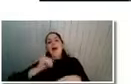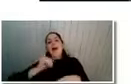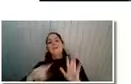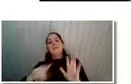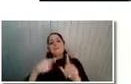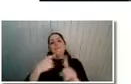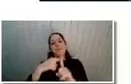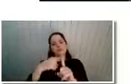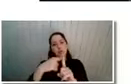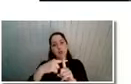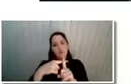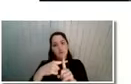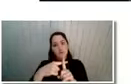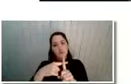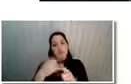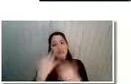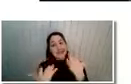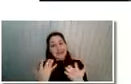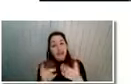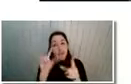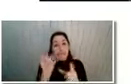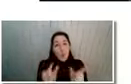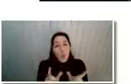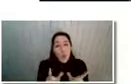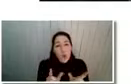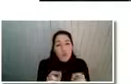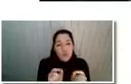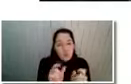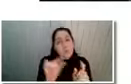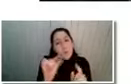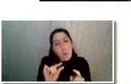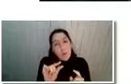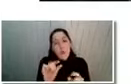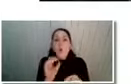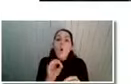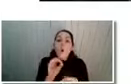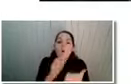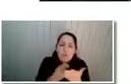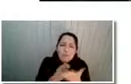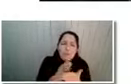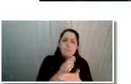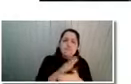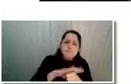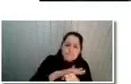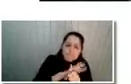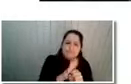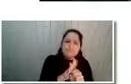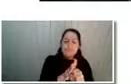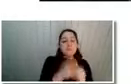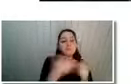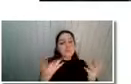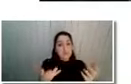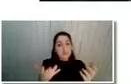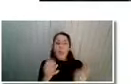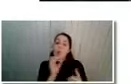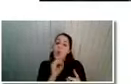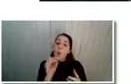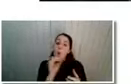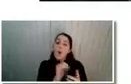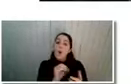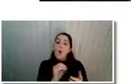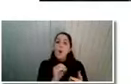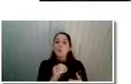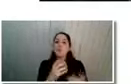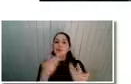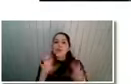poca carga viral. Y esto puede ser o porque está empezando la infección con el virus o es porque lo está terminando,